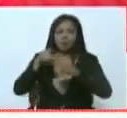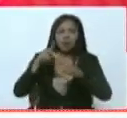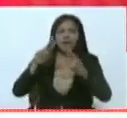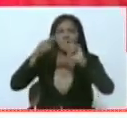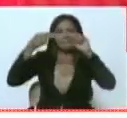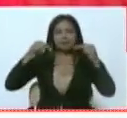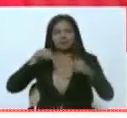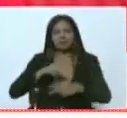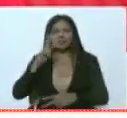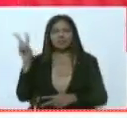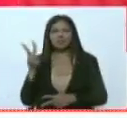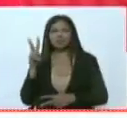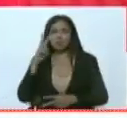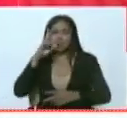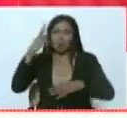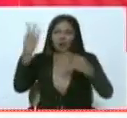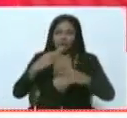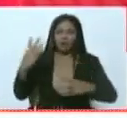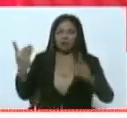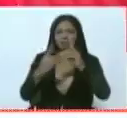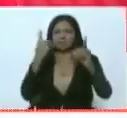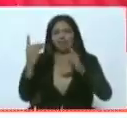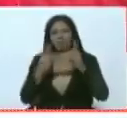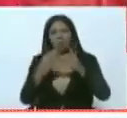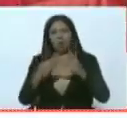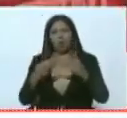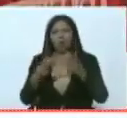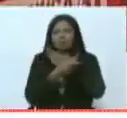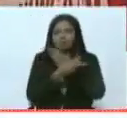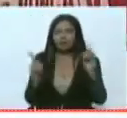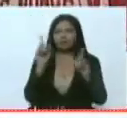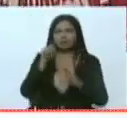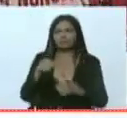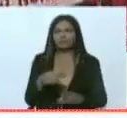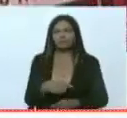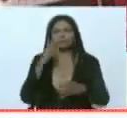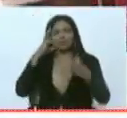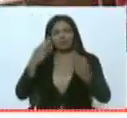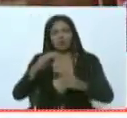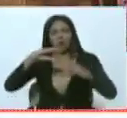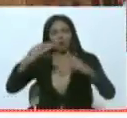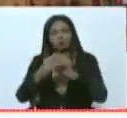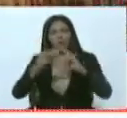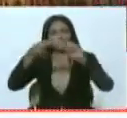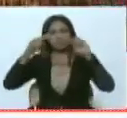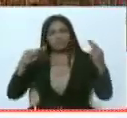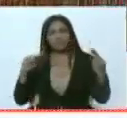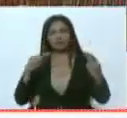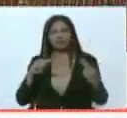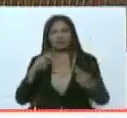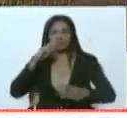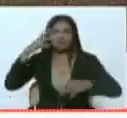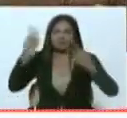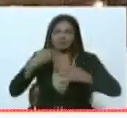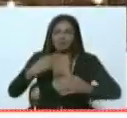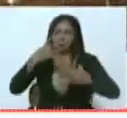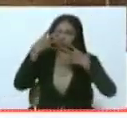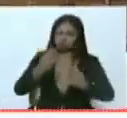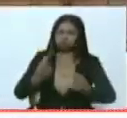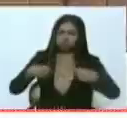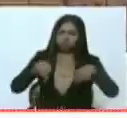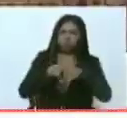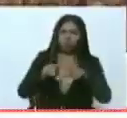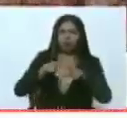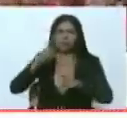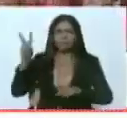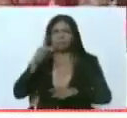de Venezuela. Creo en el diálogo, en la democracia, creo en una cultura de paz y creo en el entendimiento entre